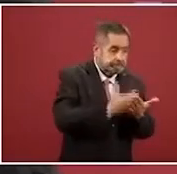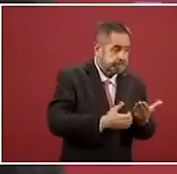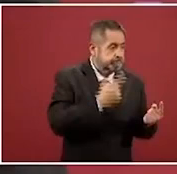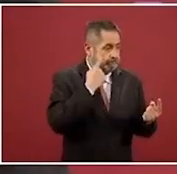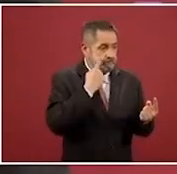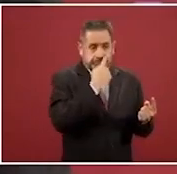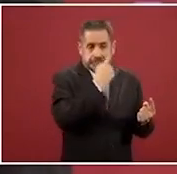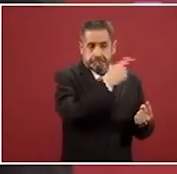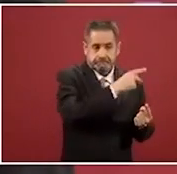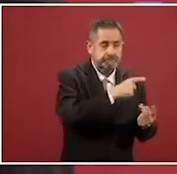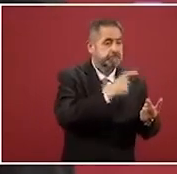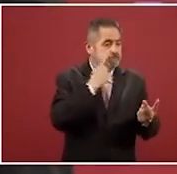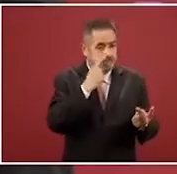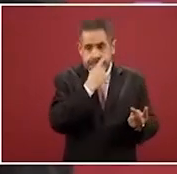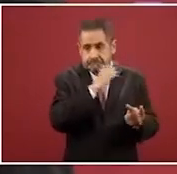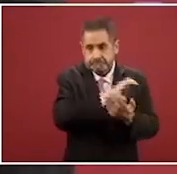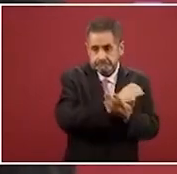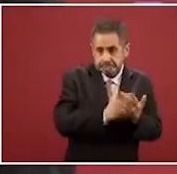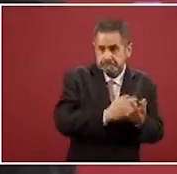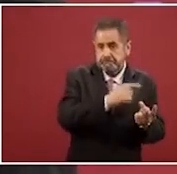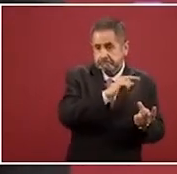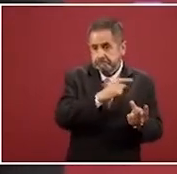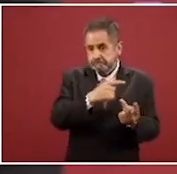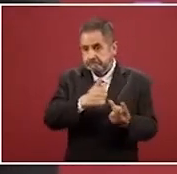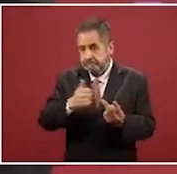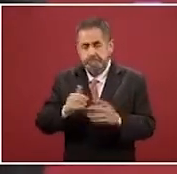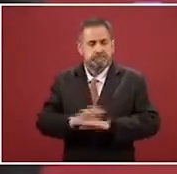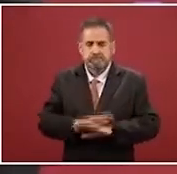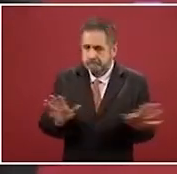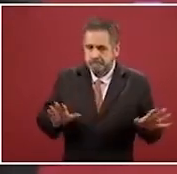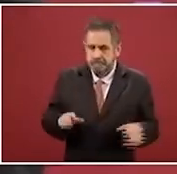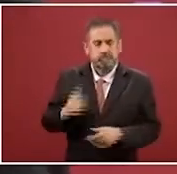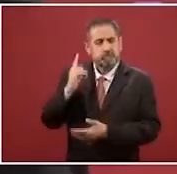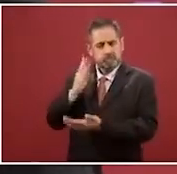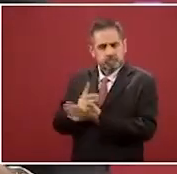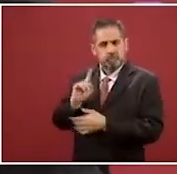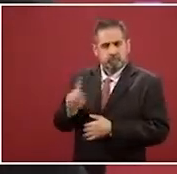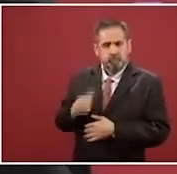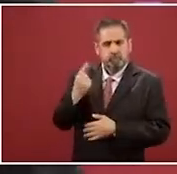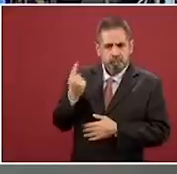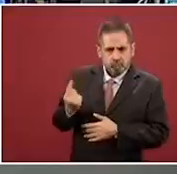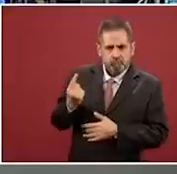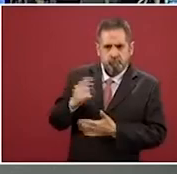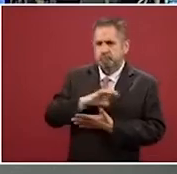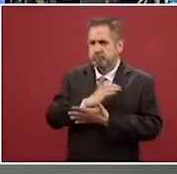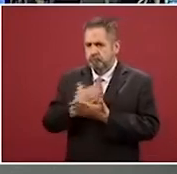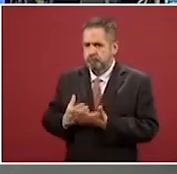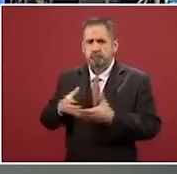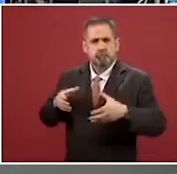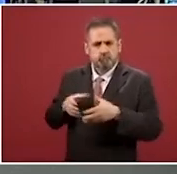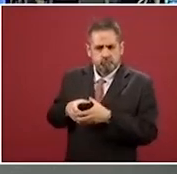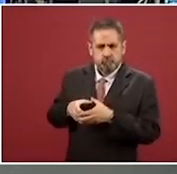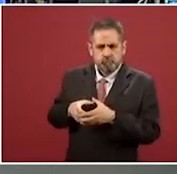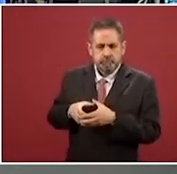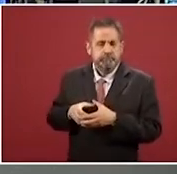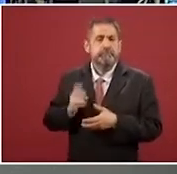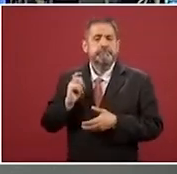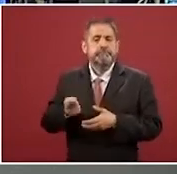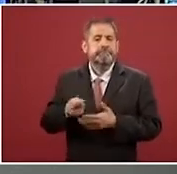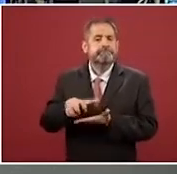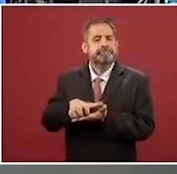cabo la Oficialía Mayor de Hacienda. Esto nos ayuda mucho porque obtenemos ahorros,